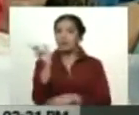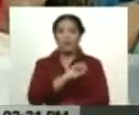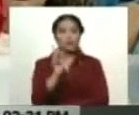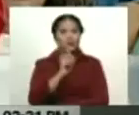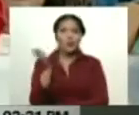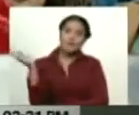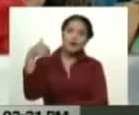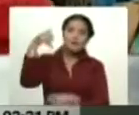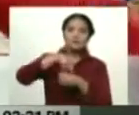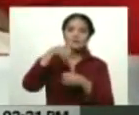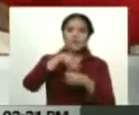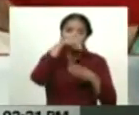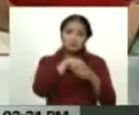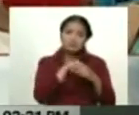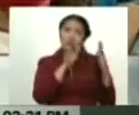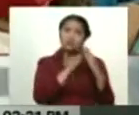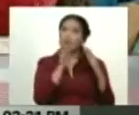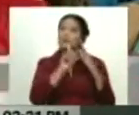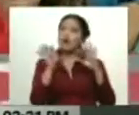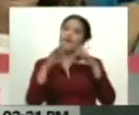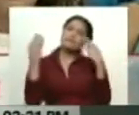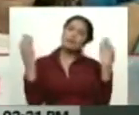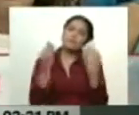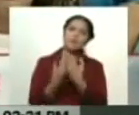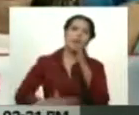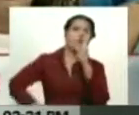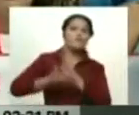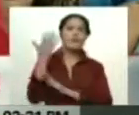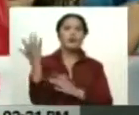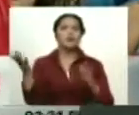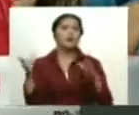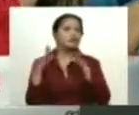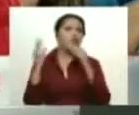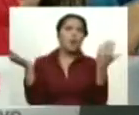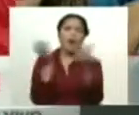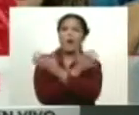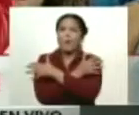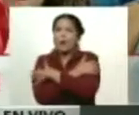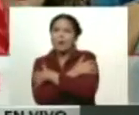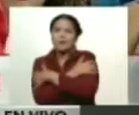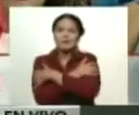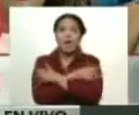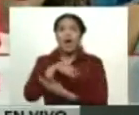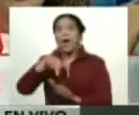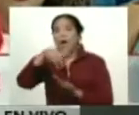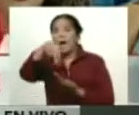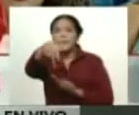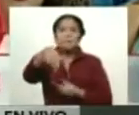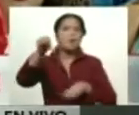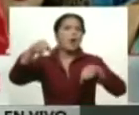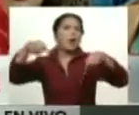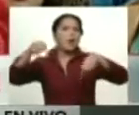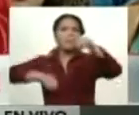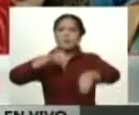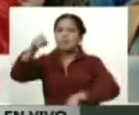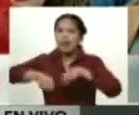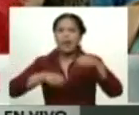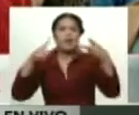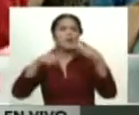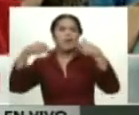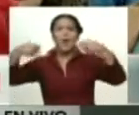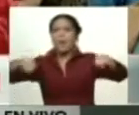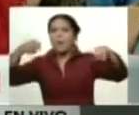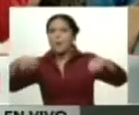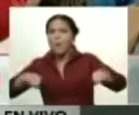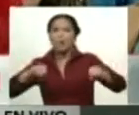nadie se quede en su casa, en familia, en cambote, abrazado, a pie, en bicicleta, en moto, en burro, como